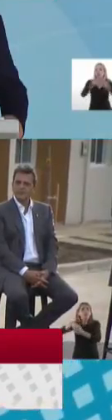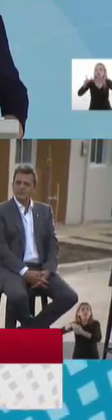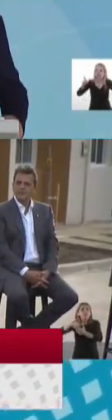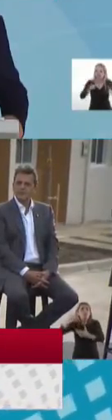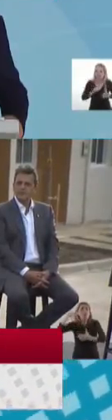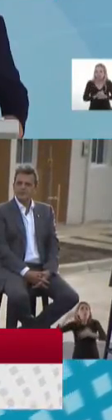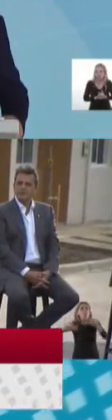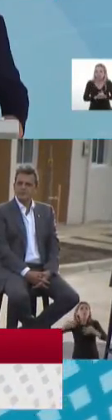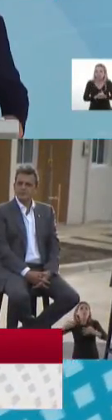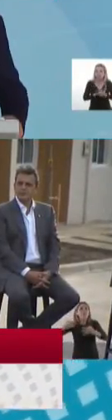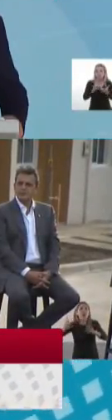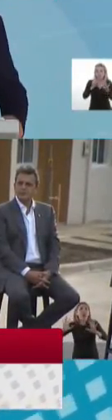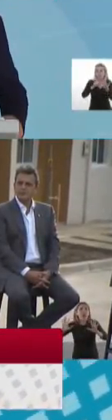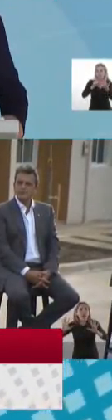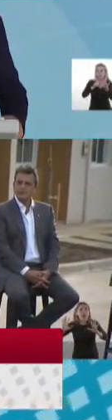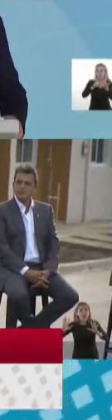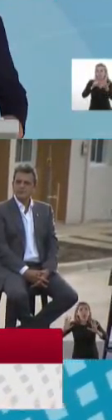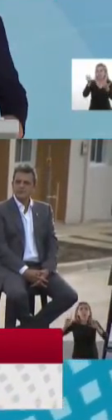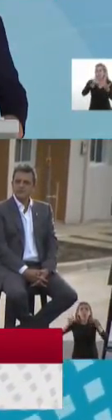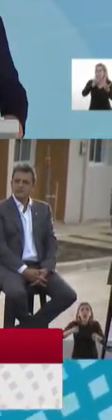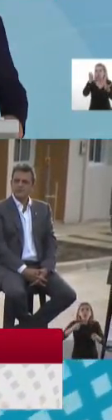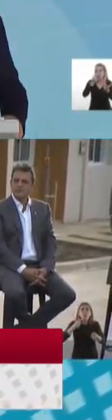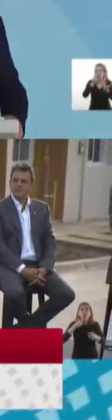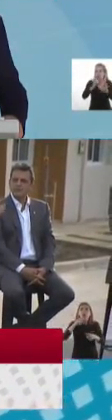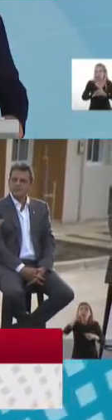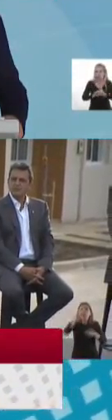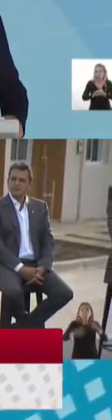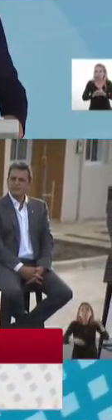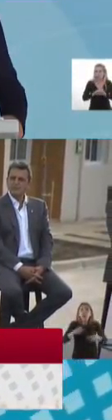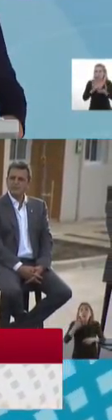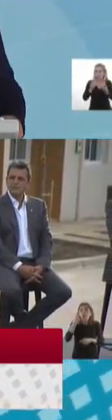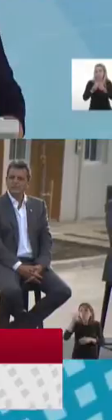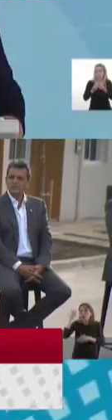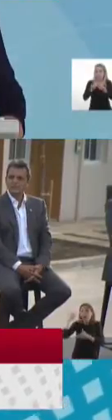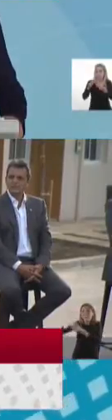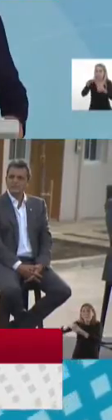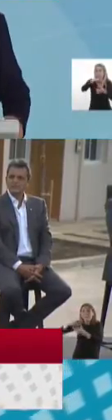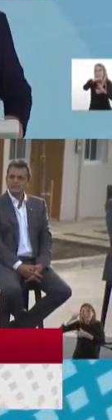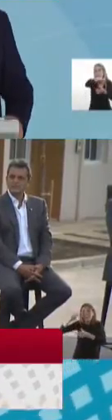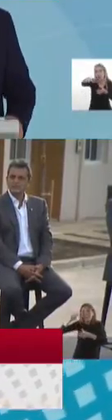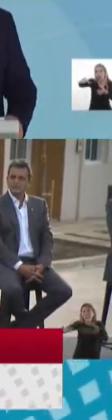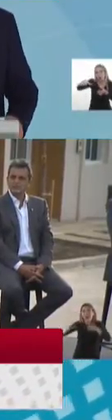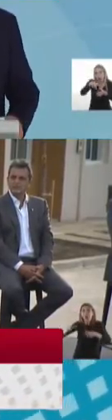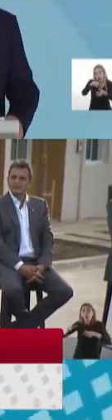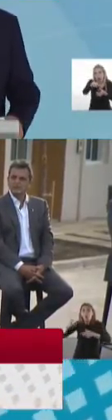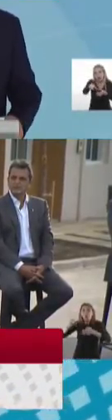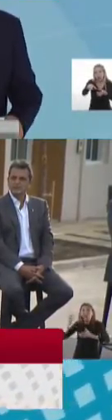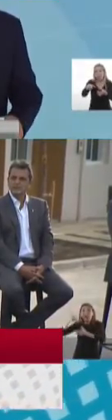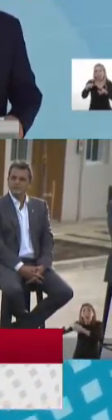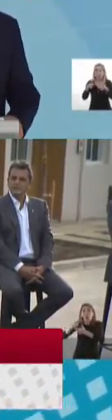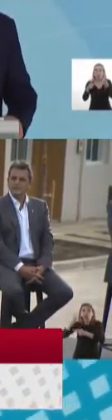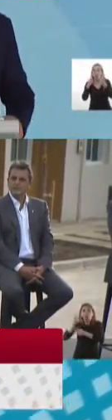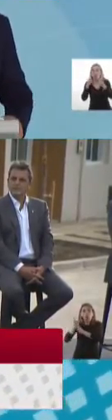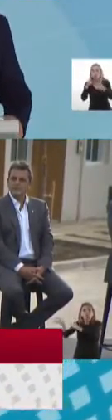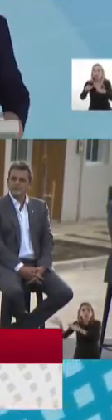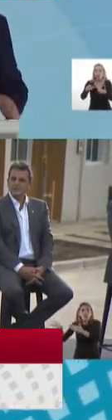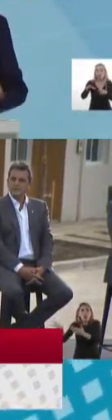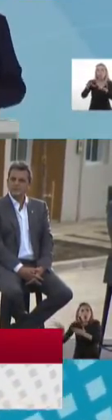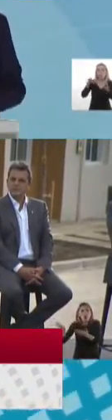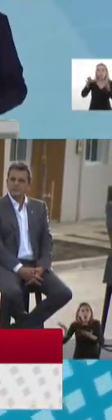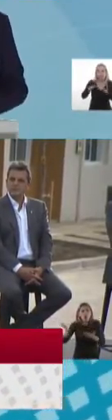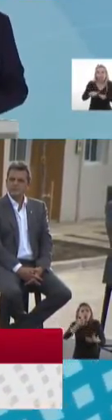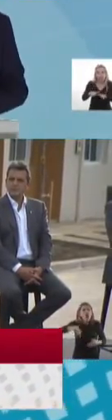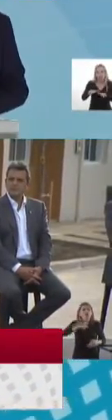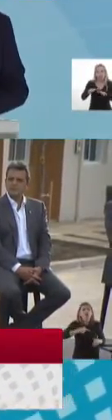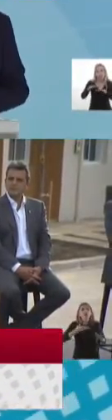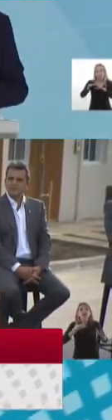hacerla aquella frase donde hay un derecho hay una necesidad donde hay una necesidad perdón que hay el